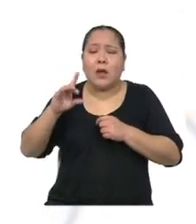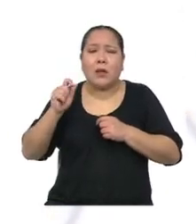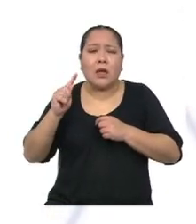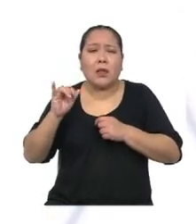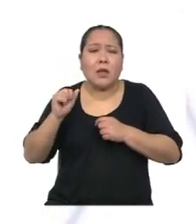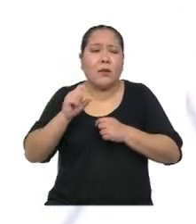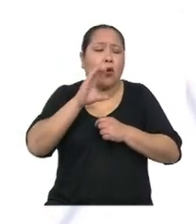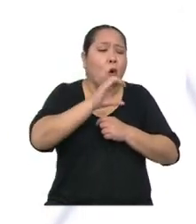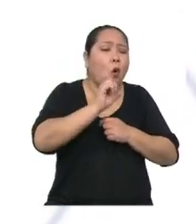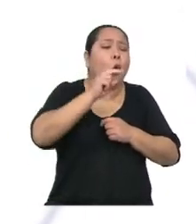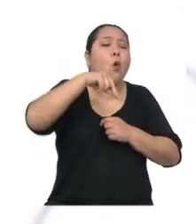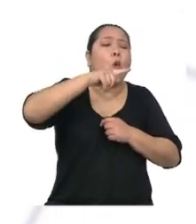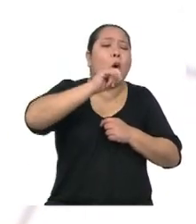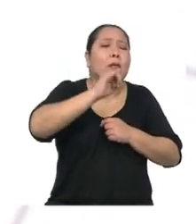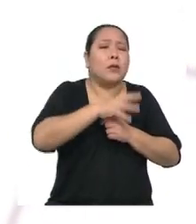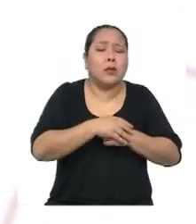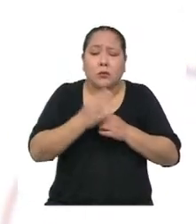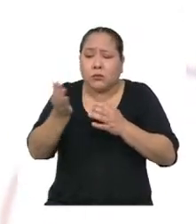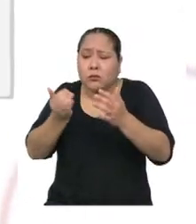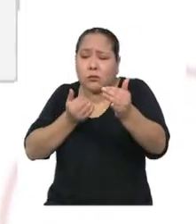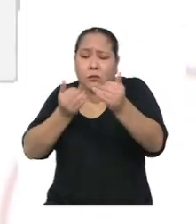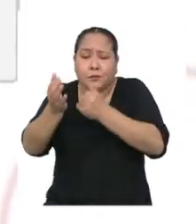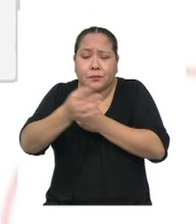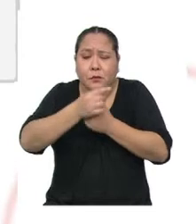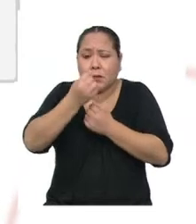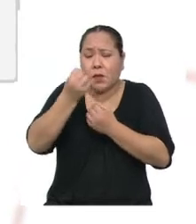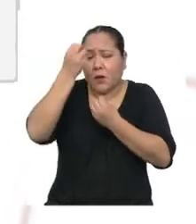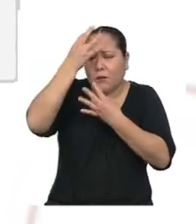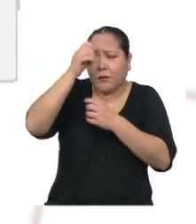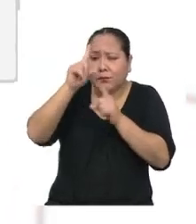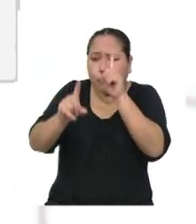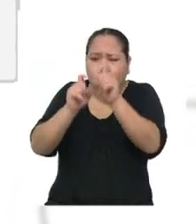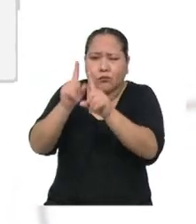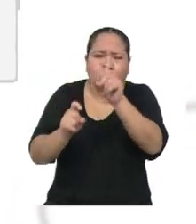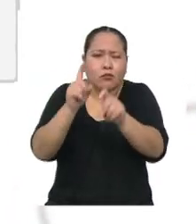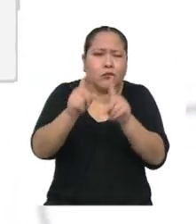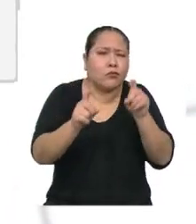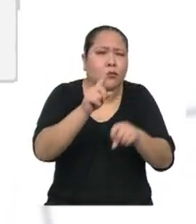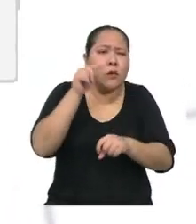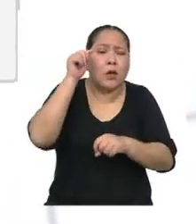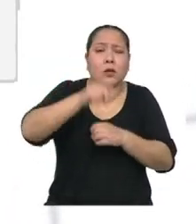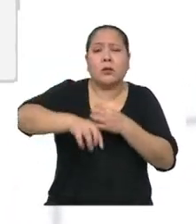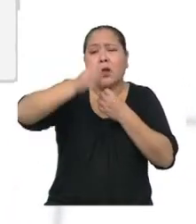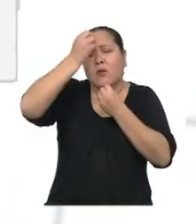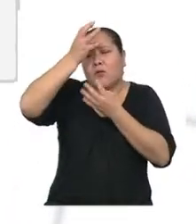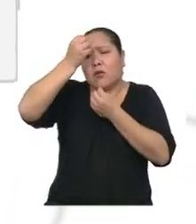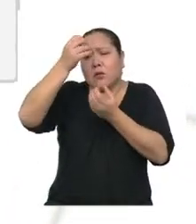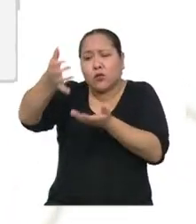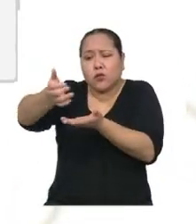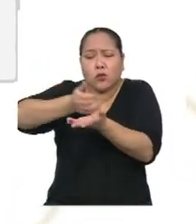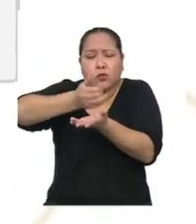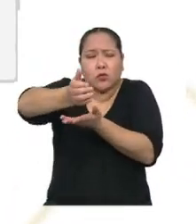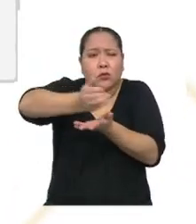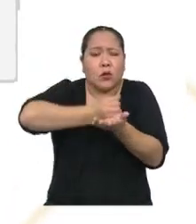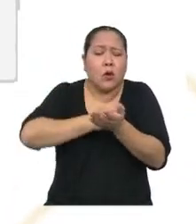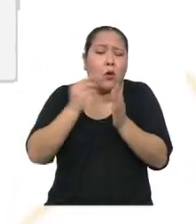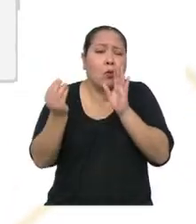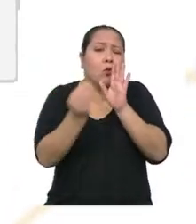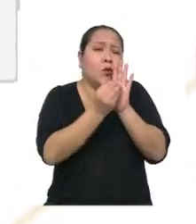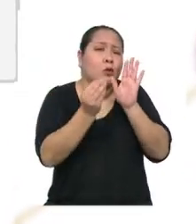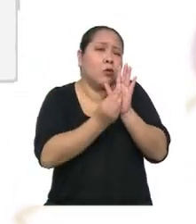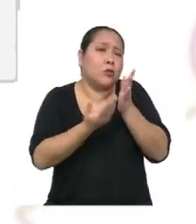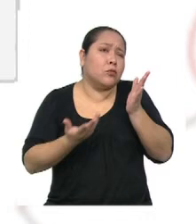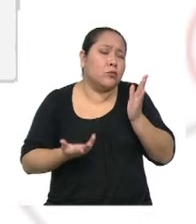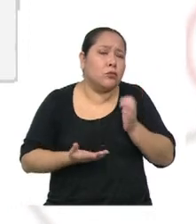usando el muestreo y recopilación de datos a través de encuestas. Los datos recogidos incluían variables